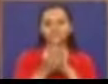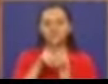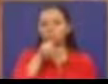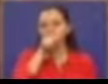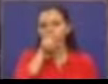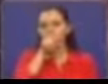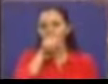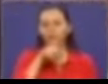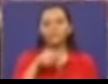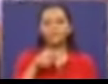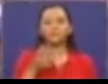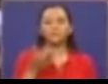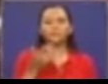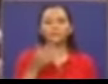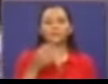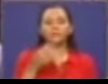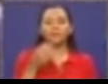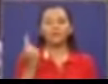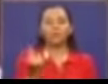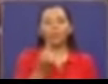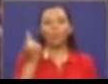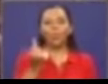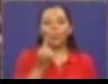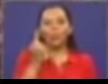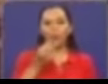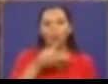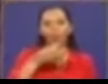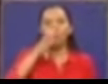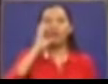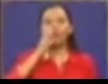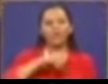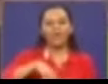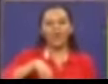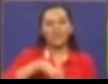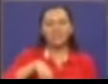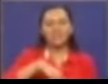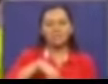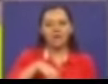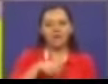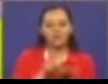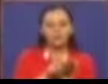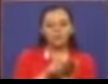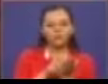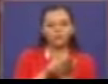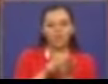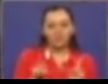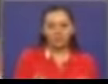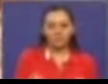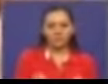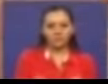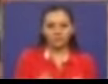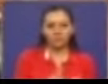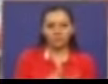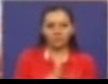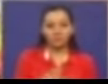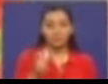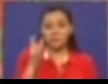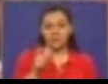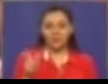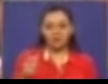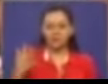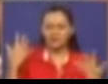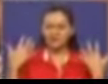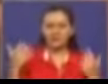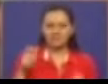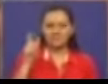de naranjilla, pincho de chontacuro, el gusanito de La Palma. Centenas de personas